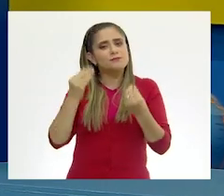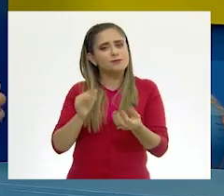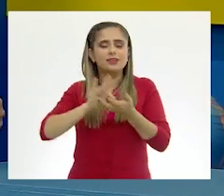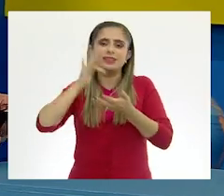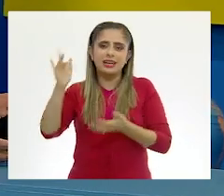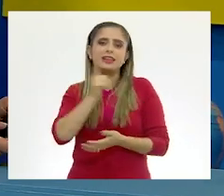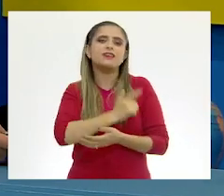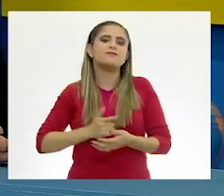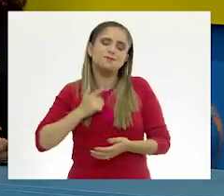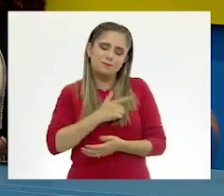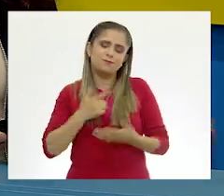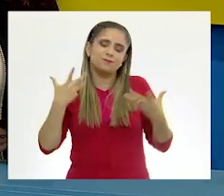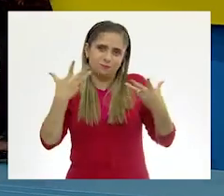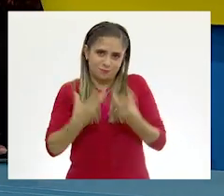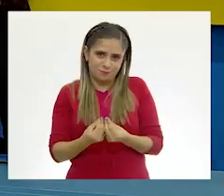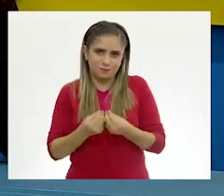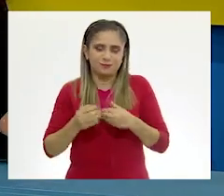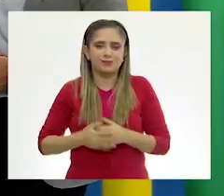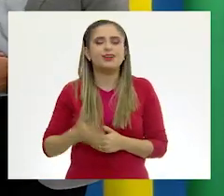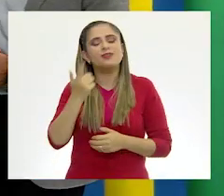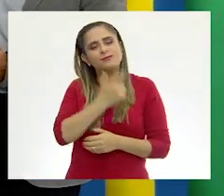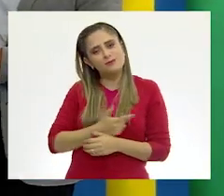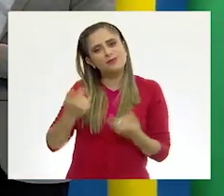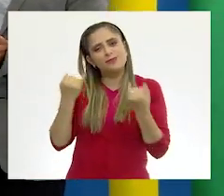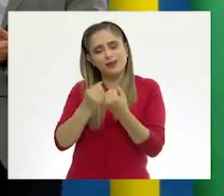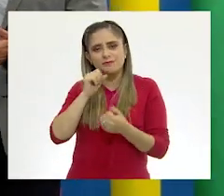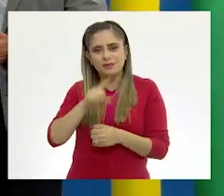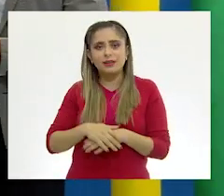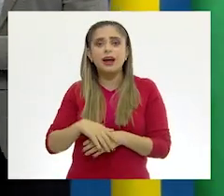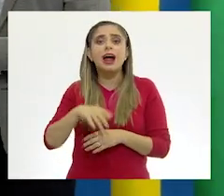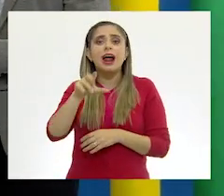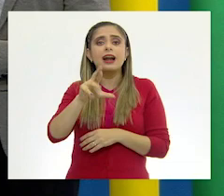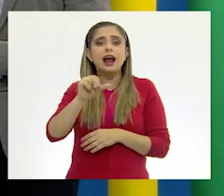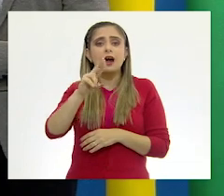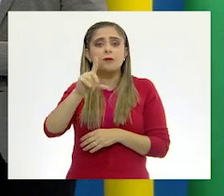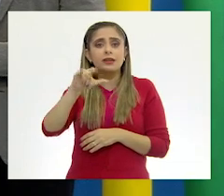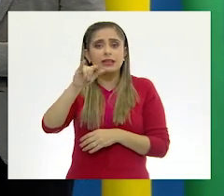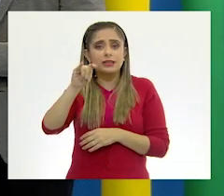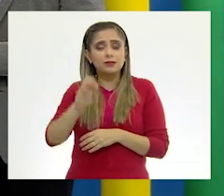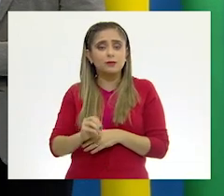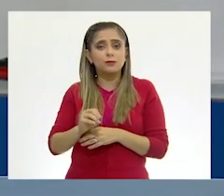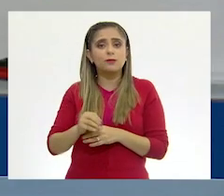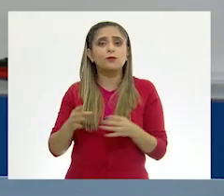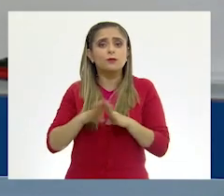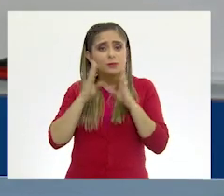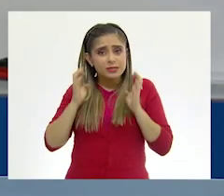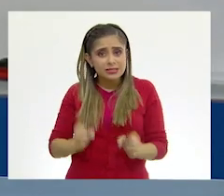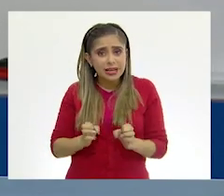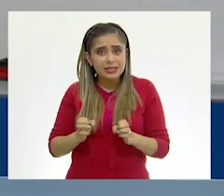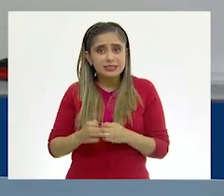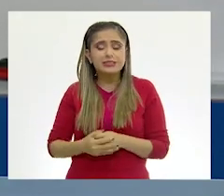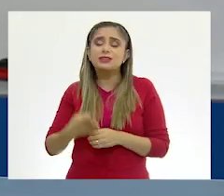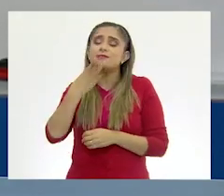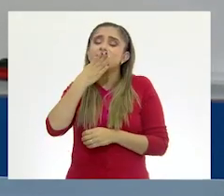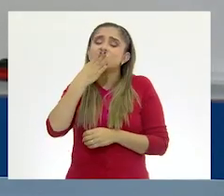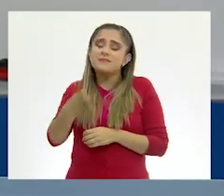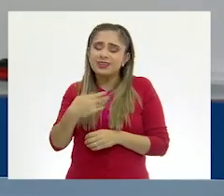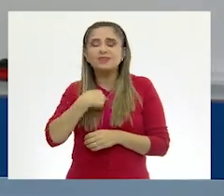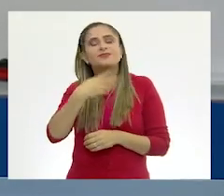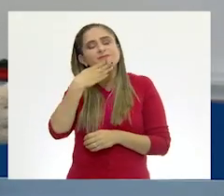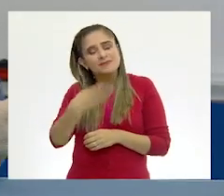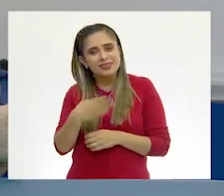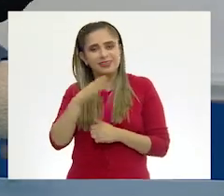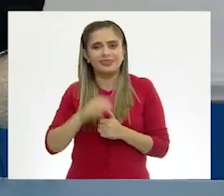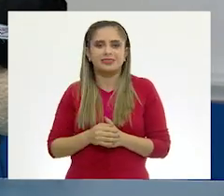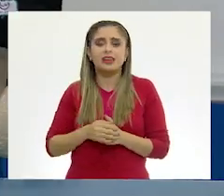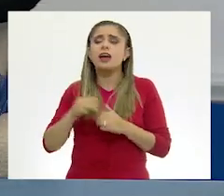un placer estar con ustedes. Igualmente, maestra, muchas gracias. Raulito, ¿cómo estás? Hola, Juan Carlos. Hola, maestra. Muy Hola, bien. Raulito.